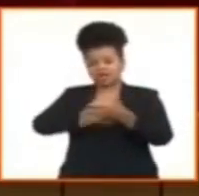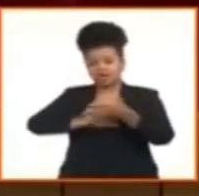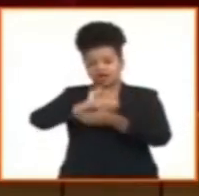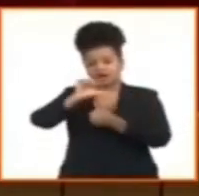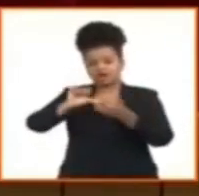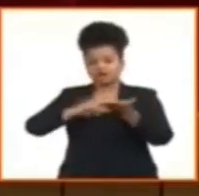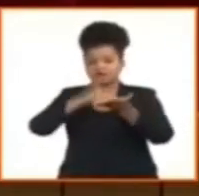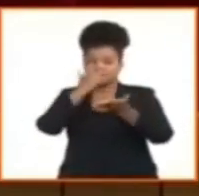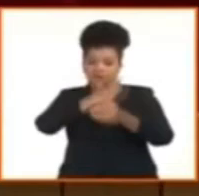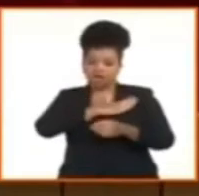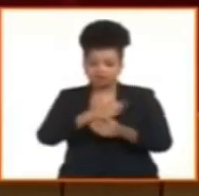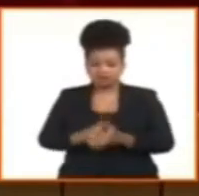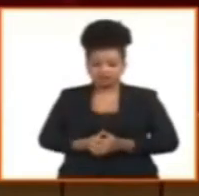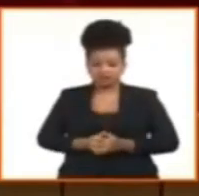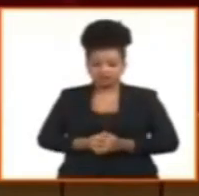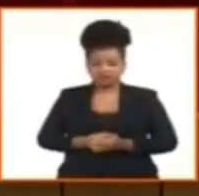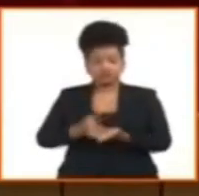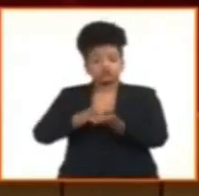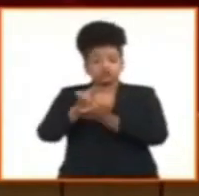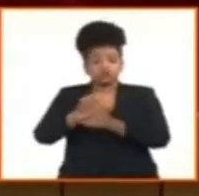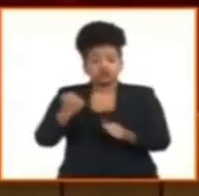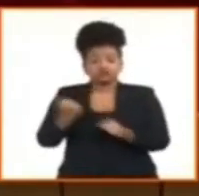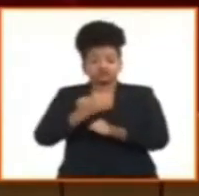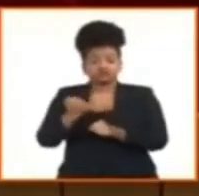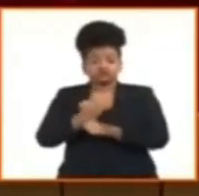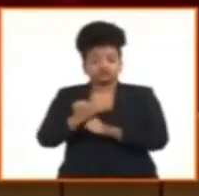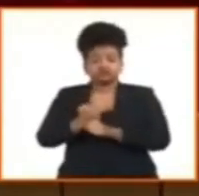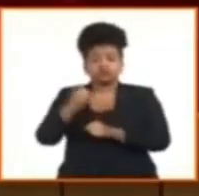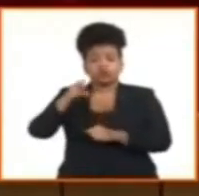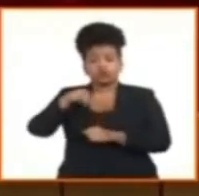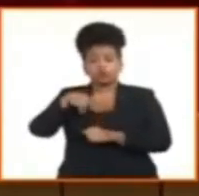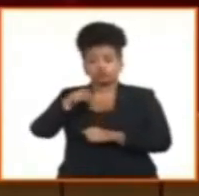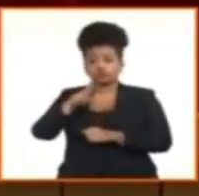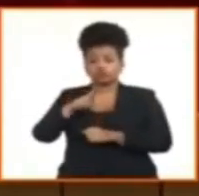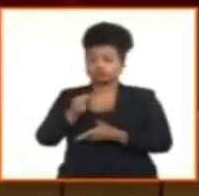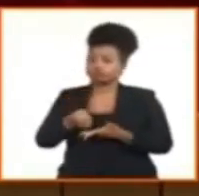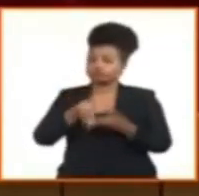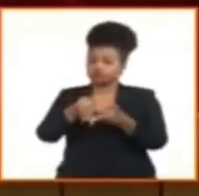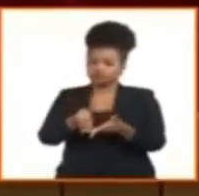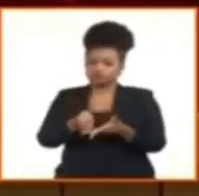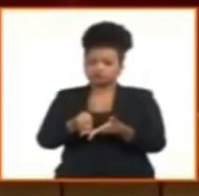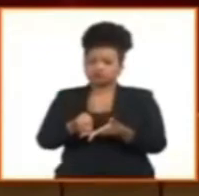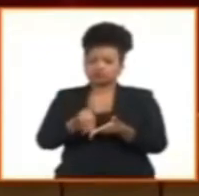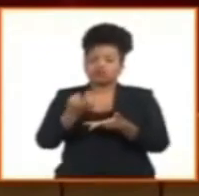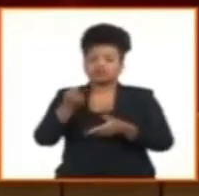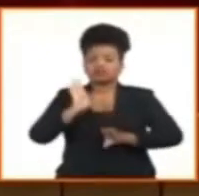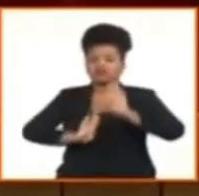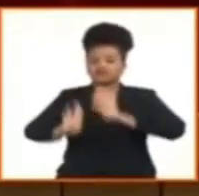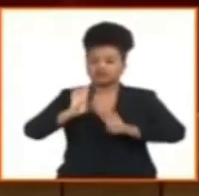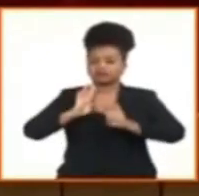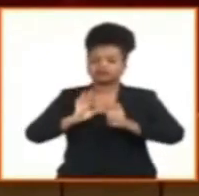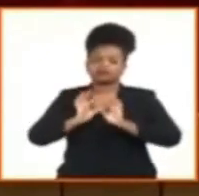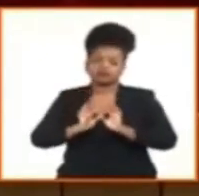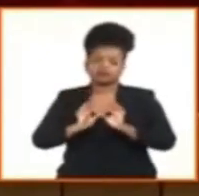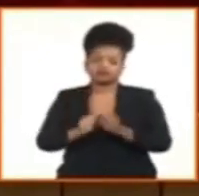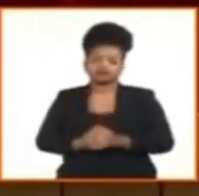paz. Continuar trabajando activamente en el marco de las Naciones Unidas y en defensa del multilateralismo. Mantener